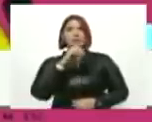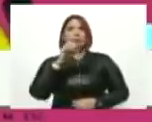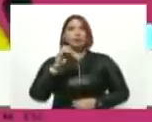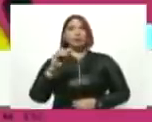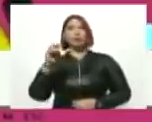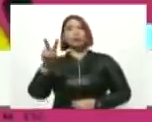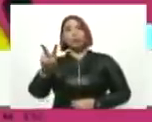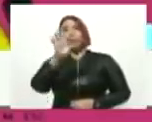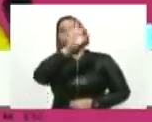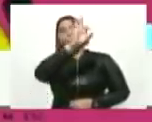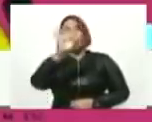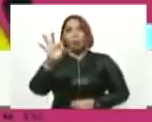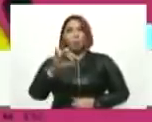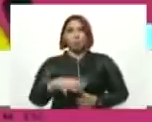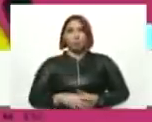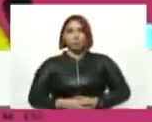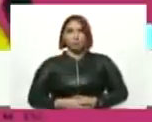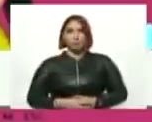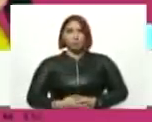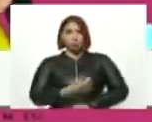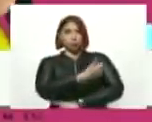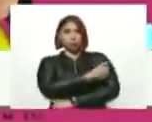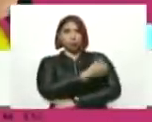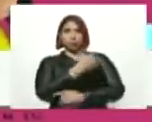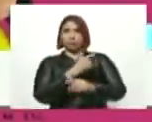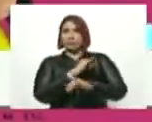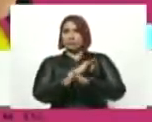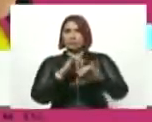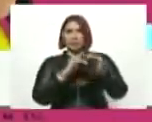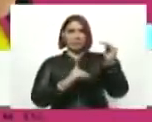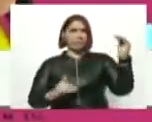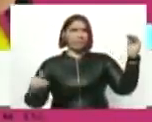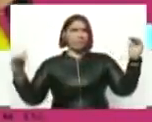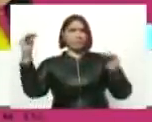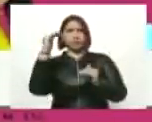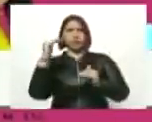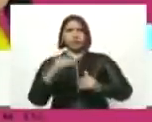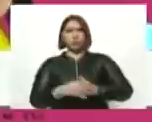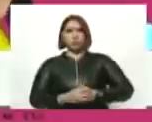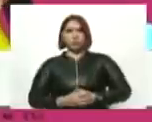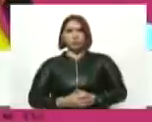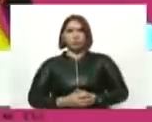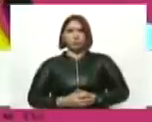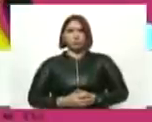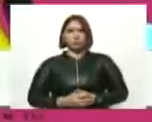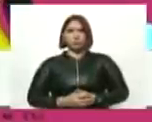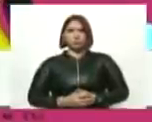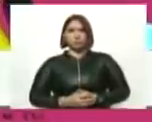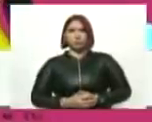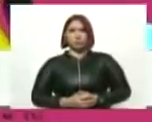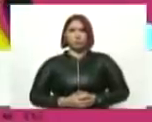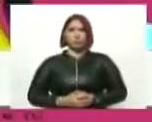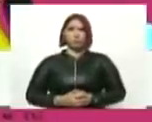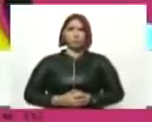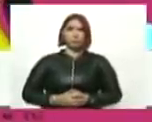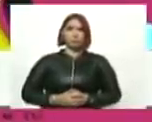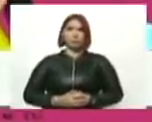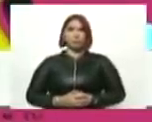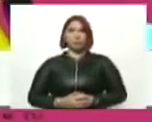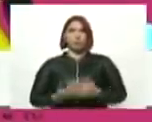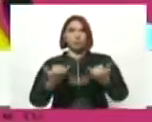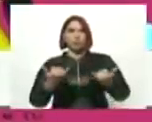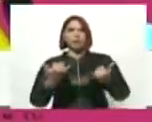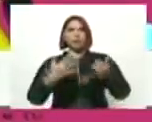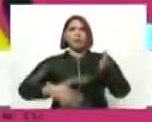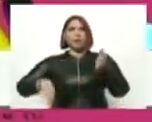102% ya de vacunado. O sea, ya todo el que se tenía que vacunar se vacunó y estamos ahorita